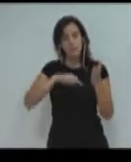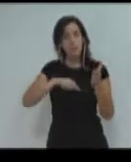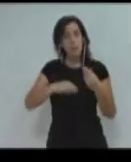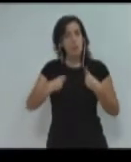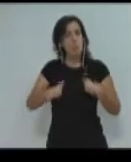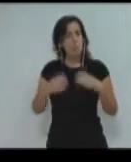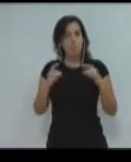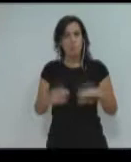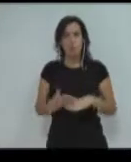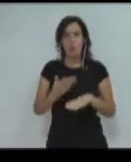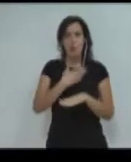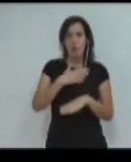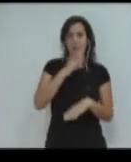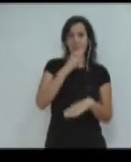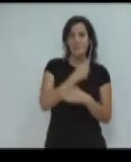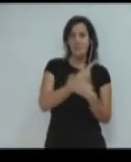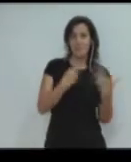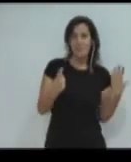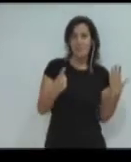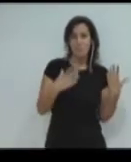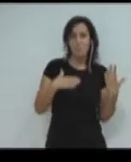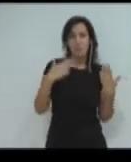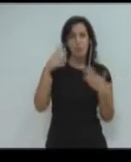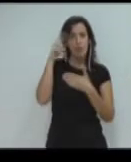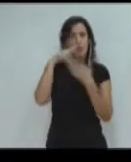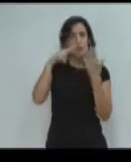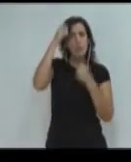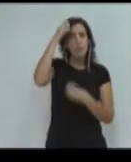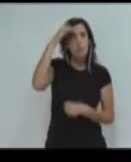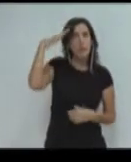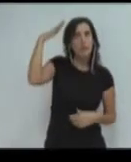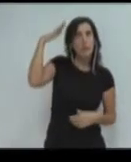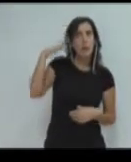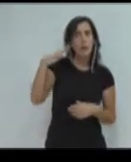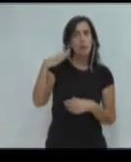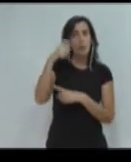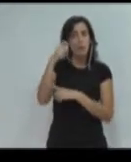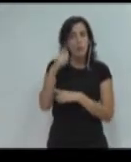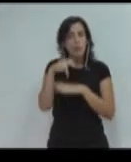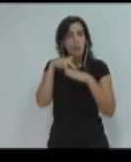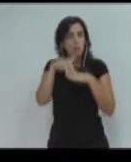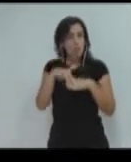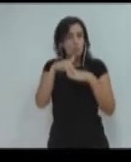dado pueda recrear a un caballero andante con su